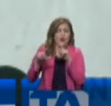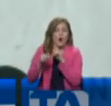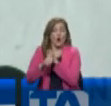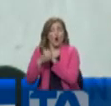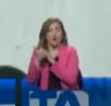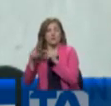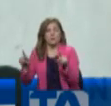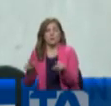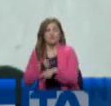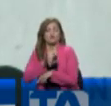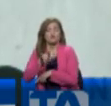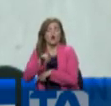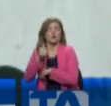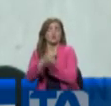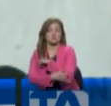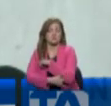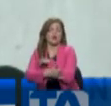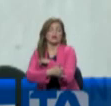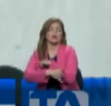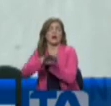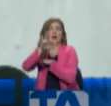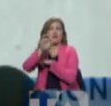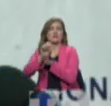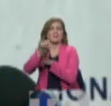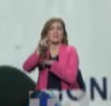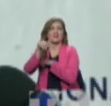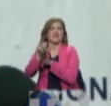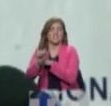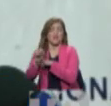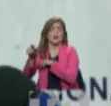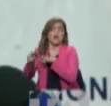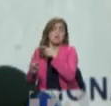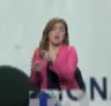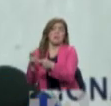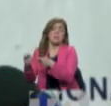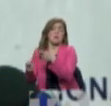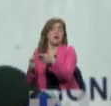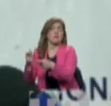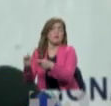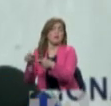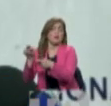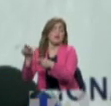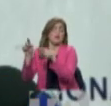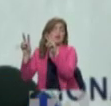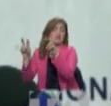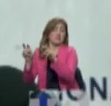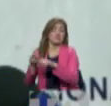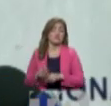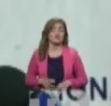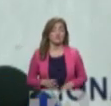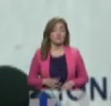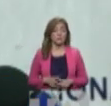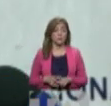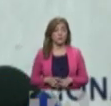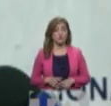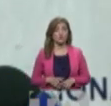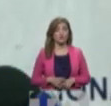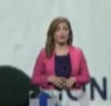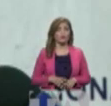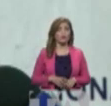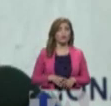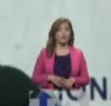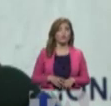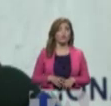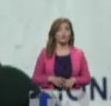matrícula de alguna aeronave que no está aquí, que entendemos esta aeronave está en Texas y es más, está